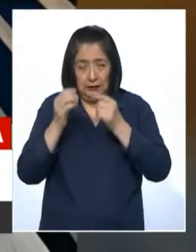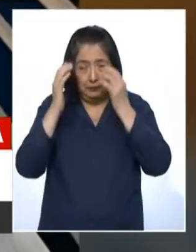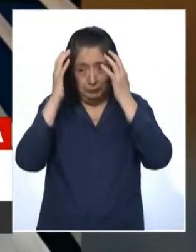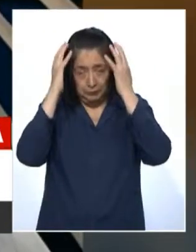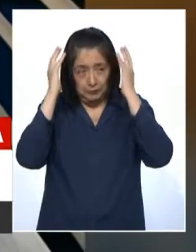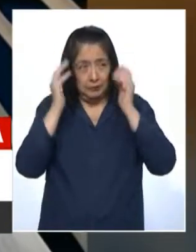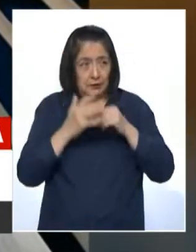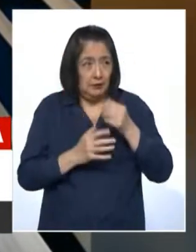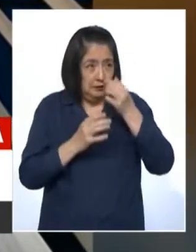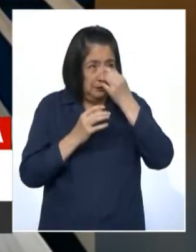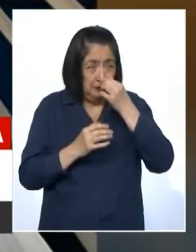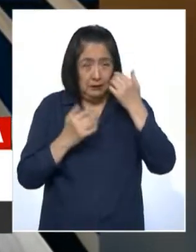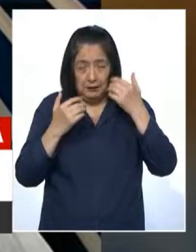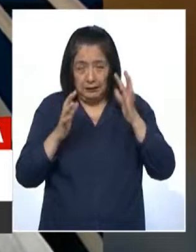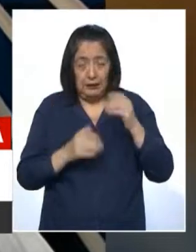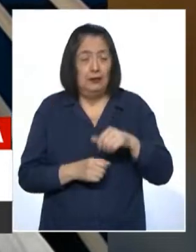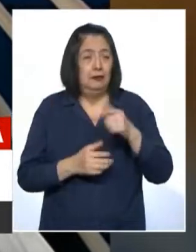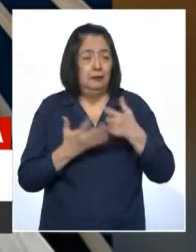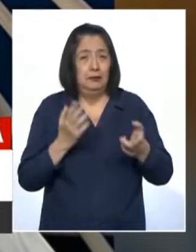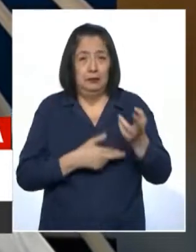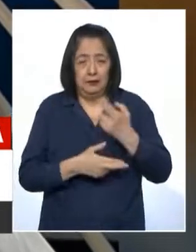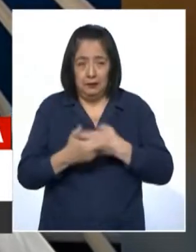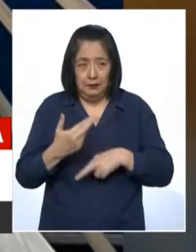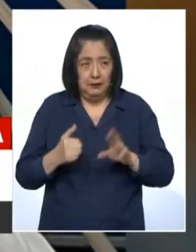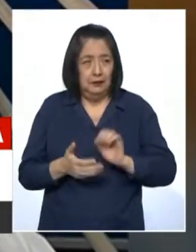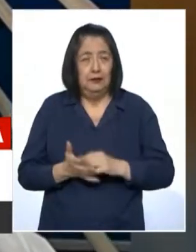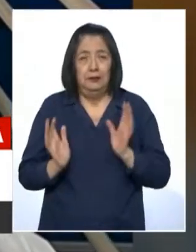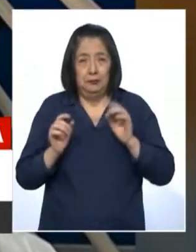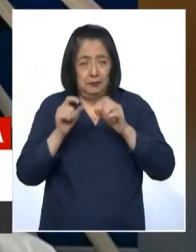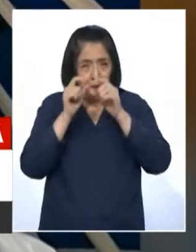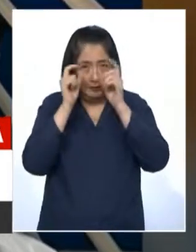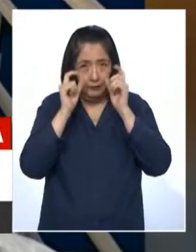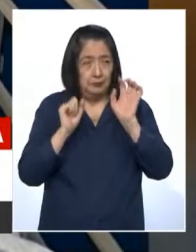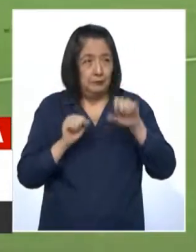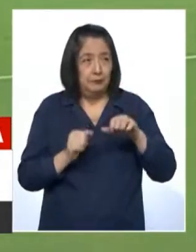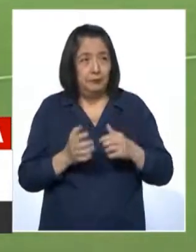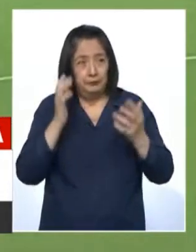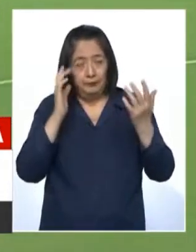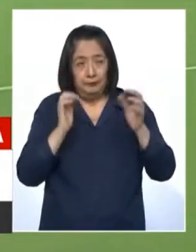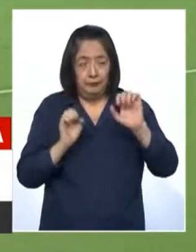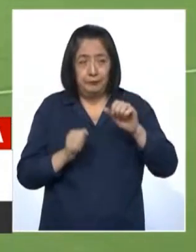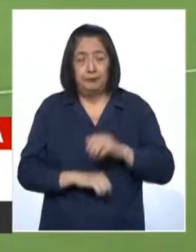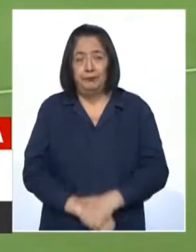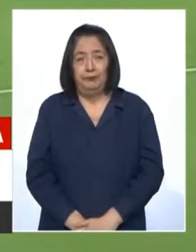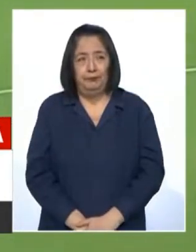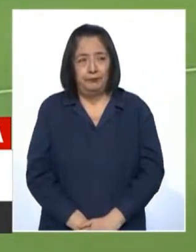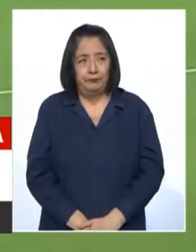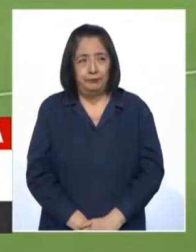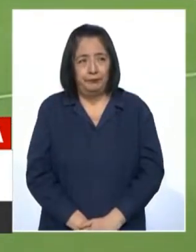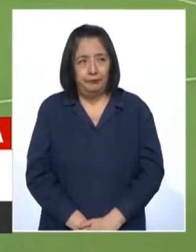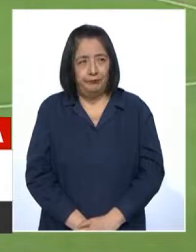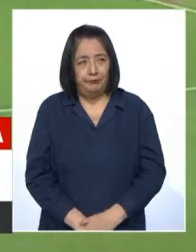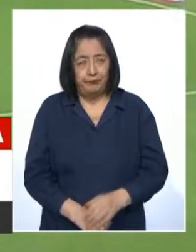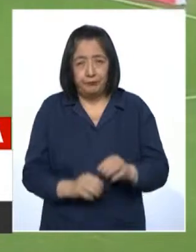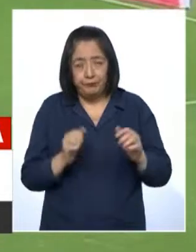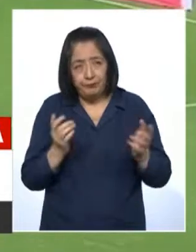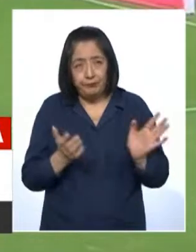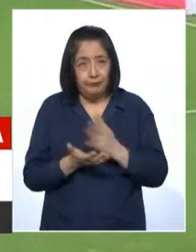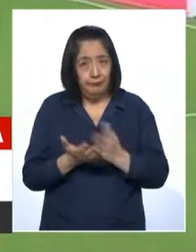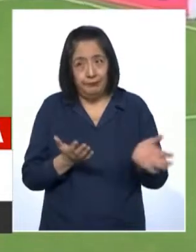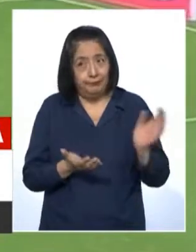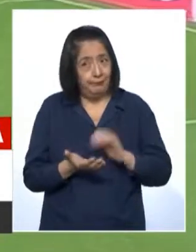contento, nariz operada, y dice, volveremos al campo enmascarados, con la esperanza, por supuesto, de no